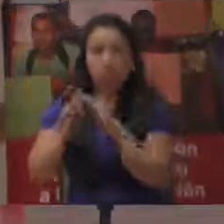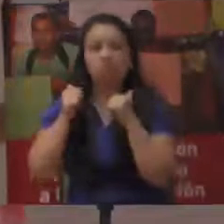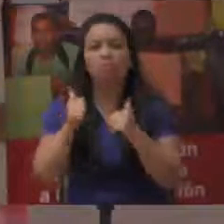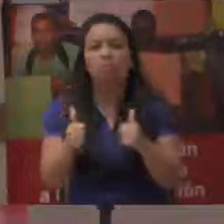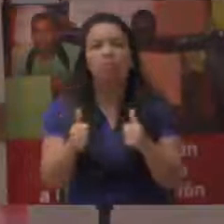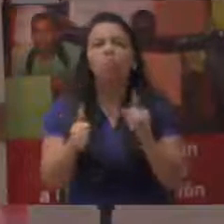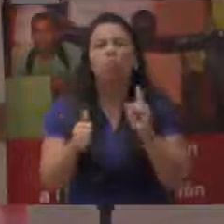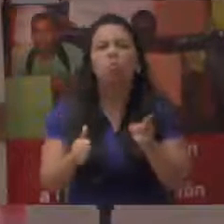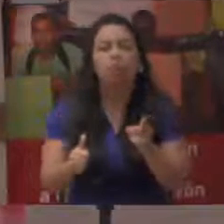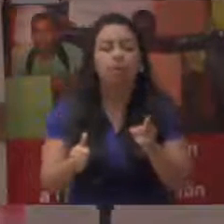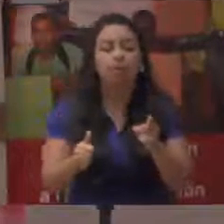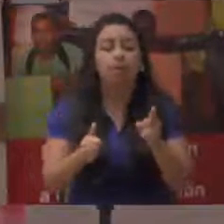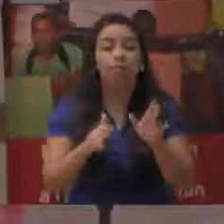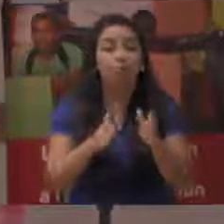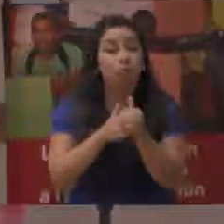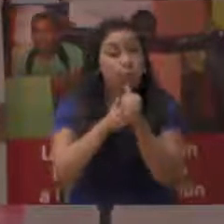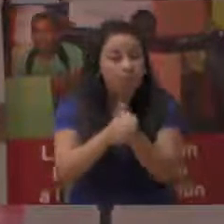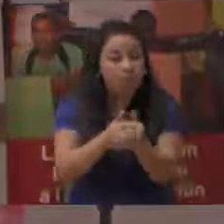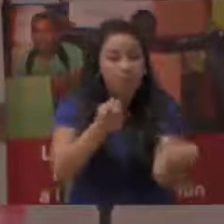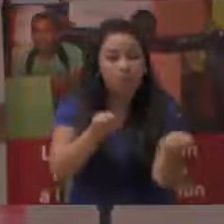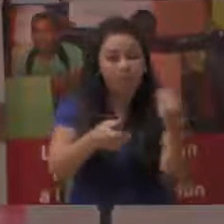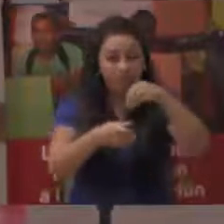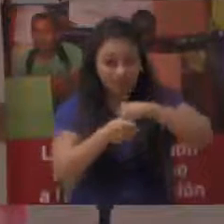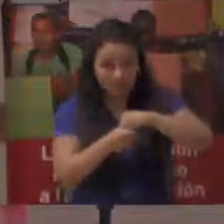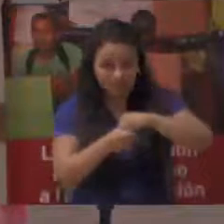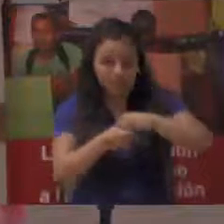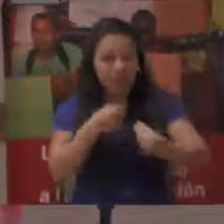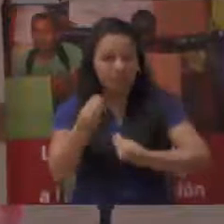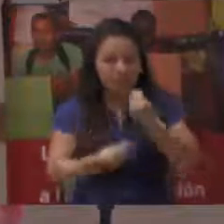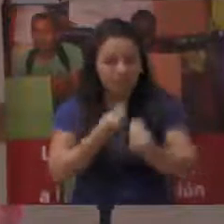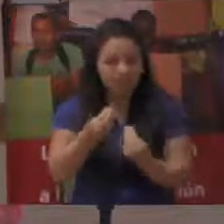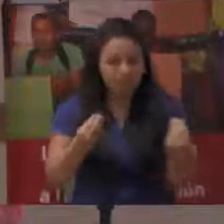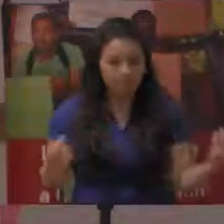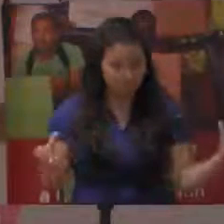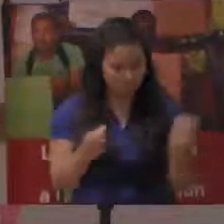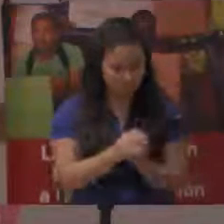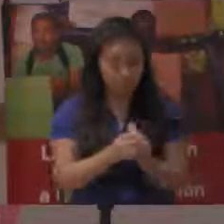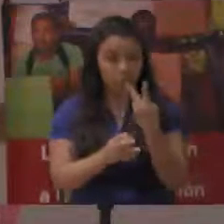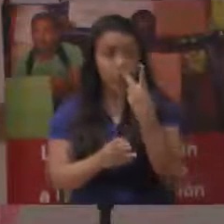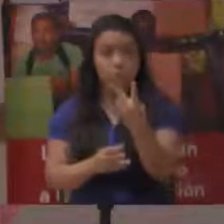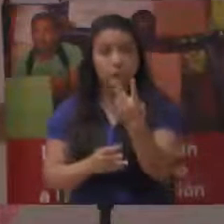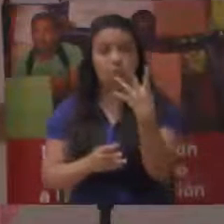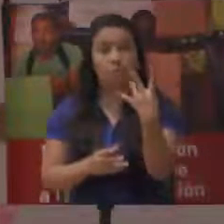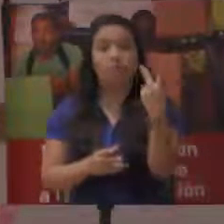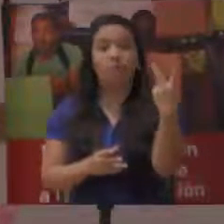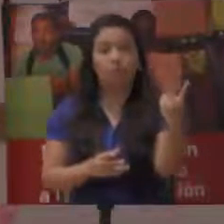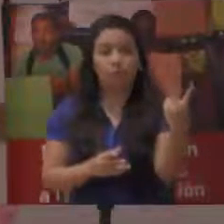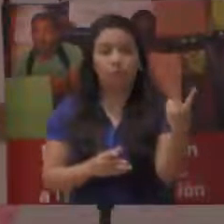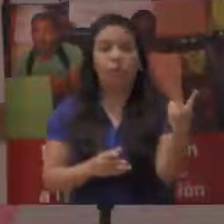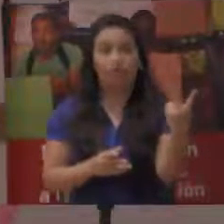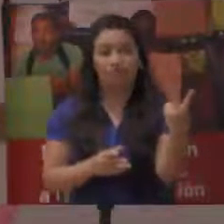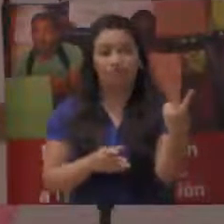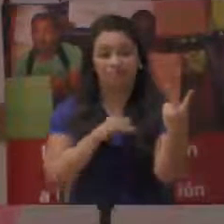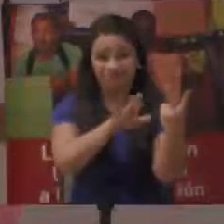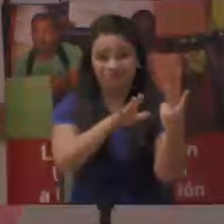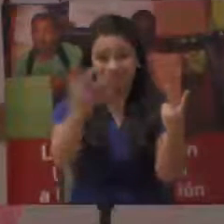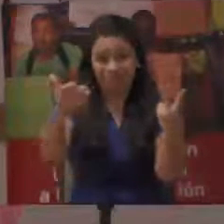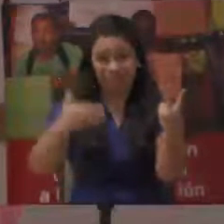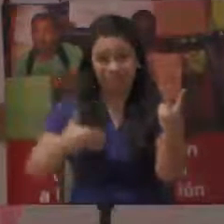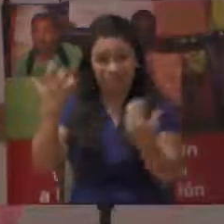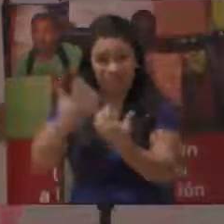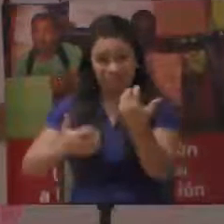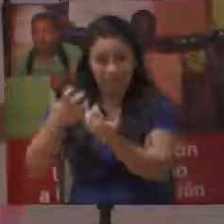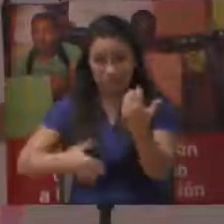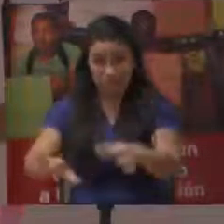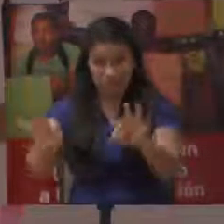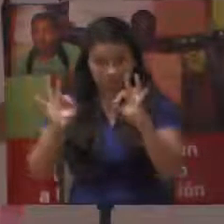control interno se han integrado a los 242 DEBE del sistema de gestión de